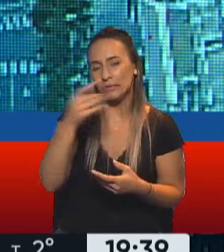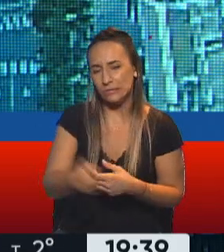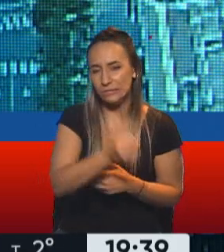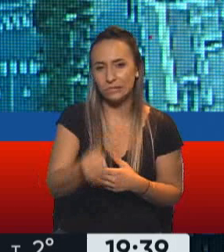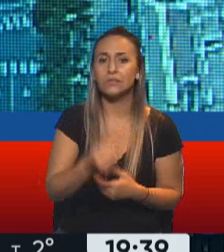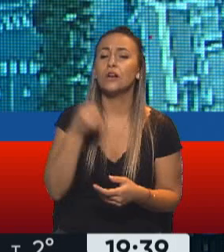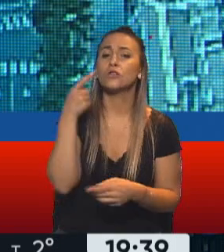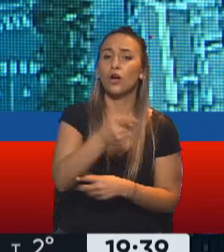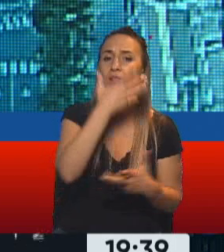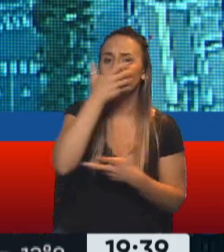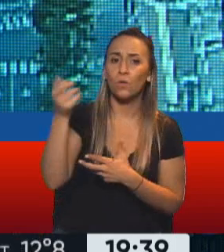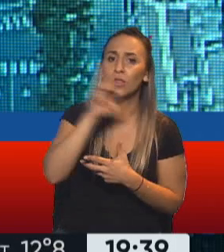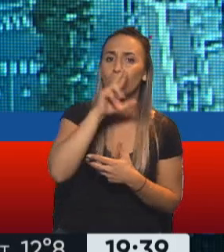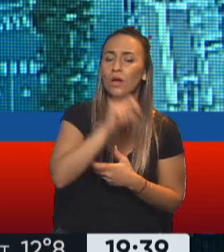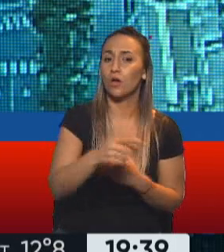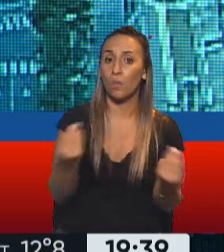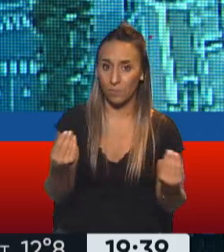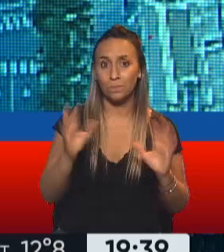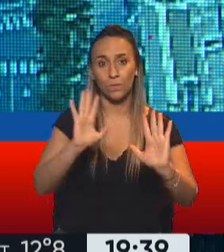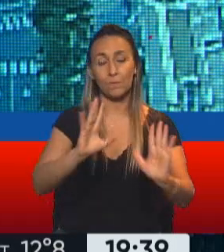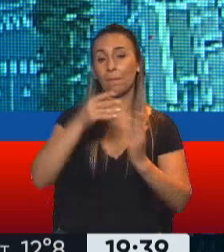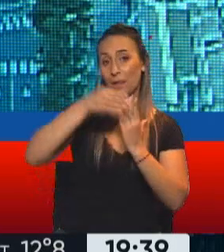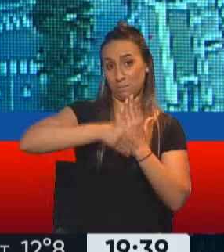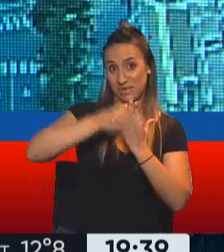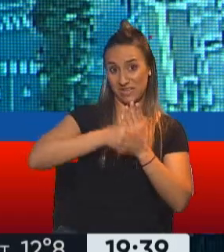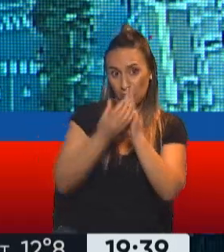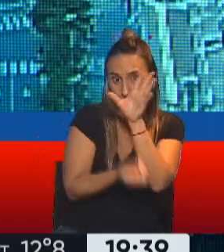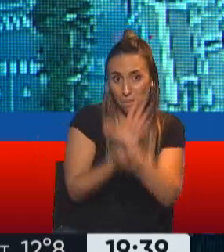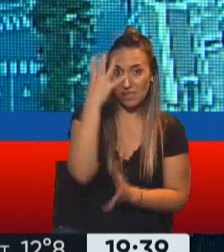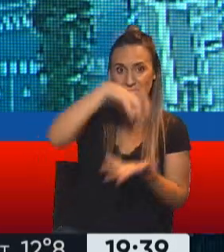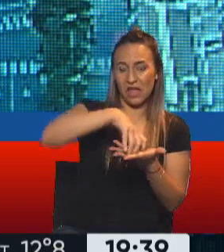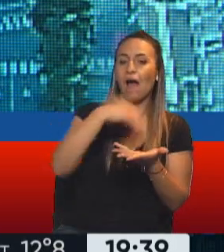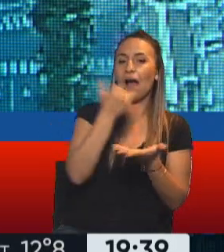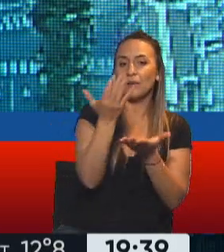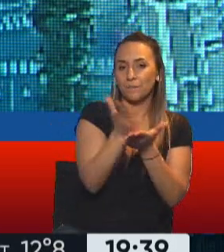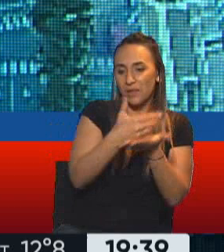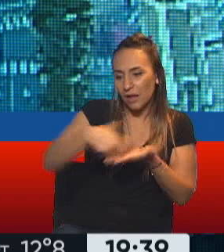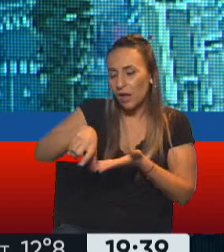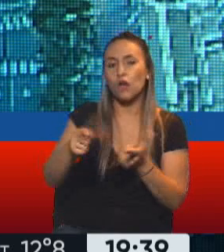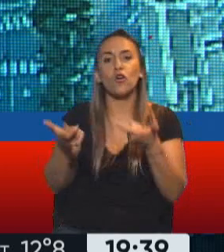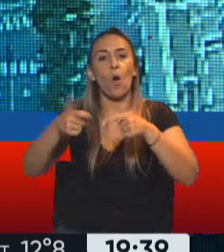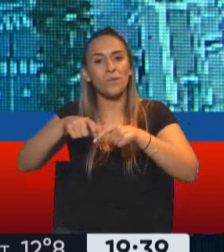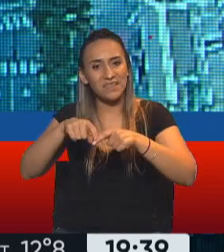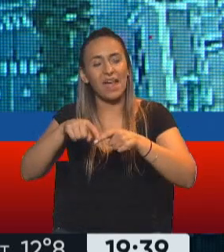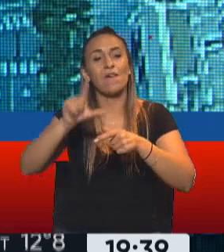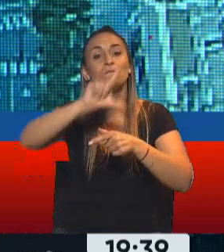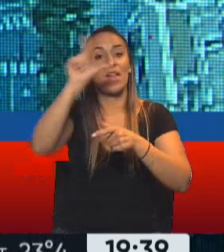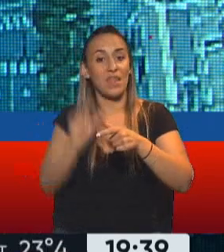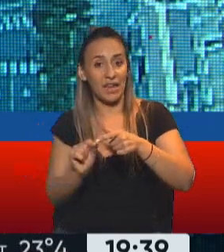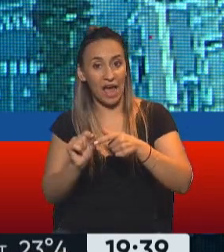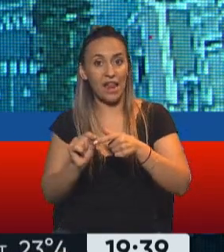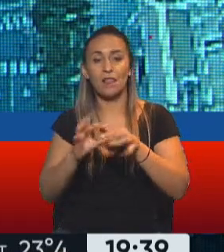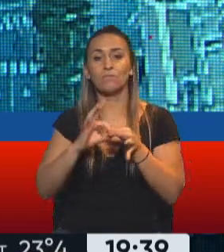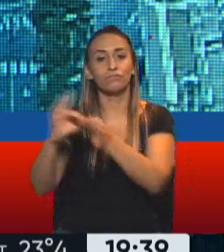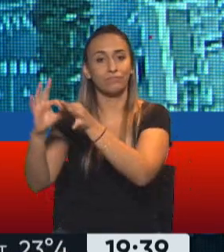creó, forma parte del comité contra la trata a nivel federal, que depende de jefatura de